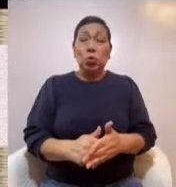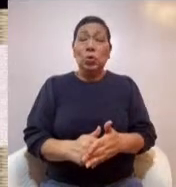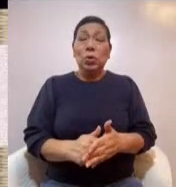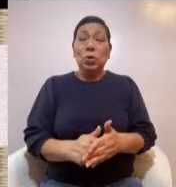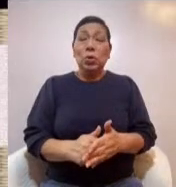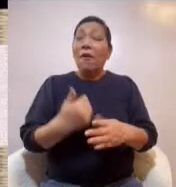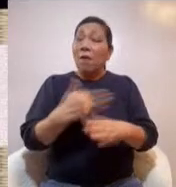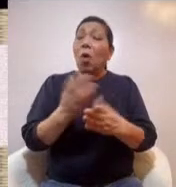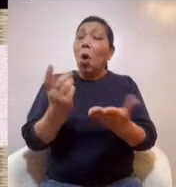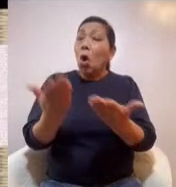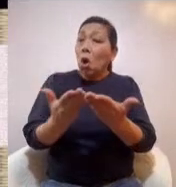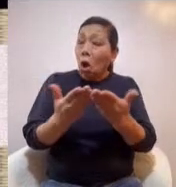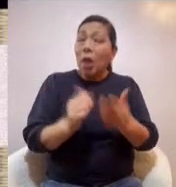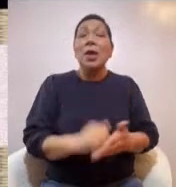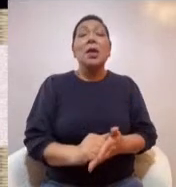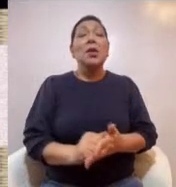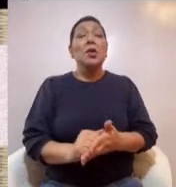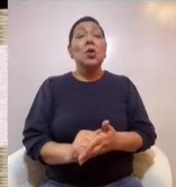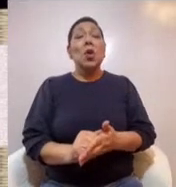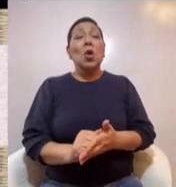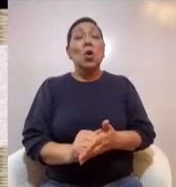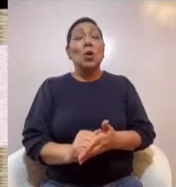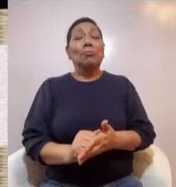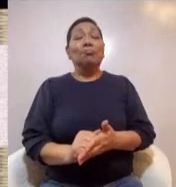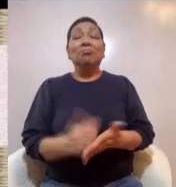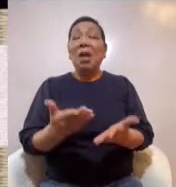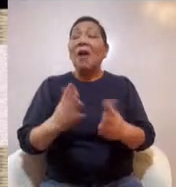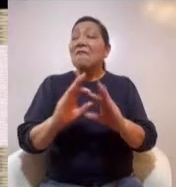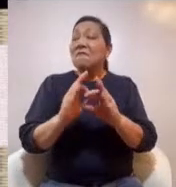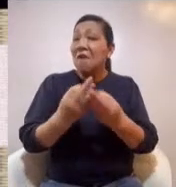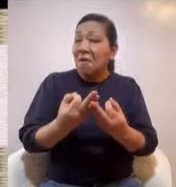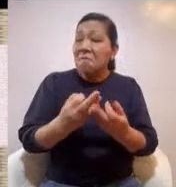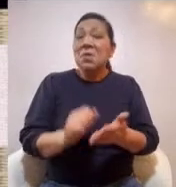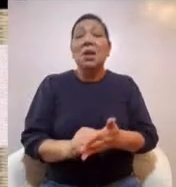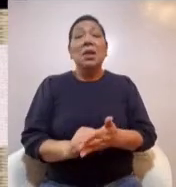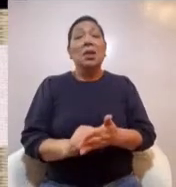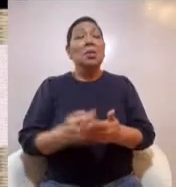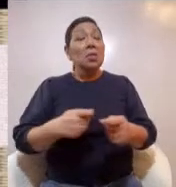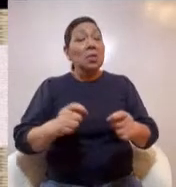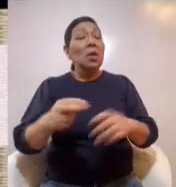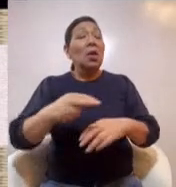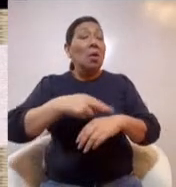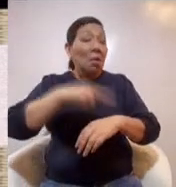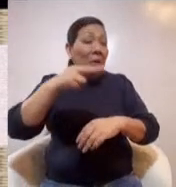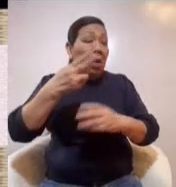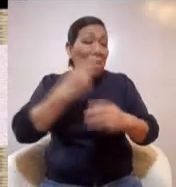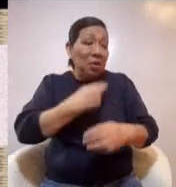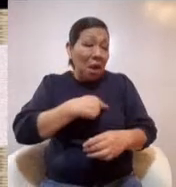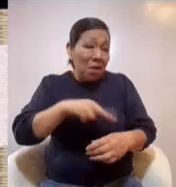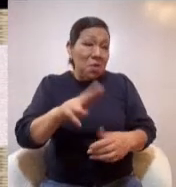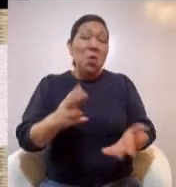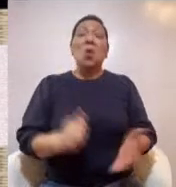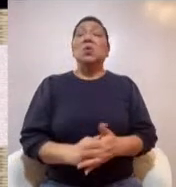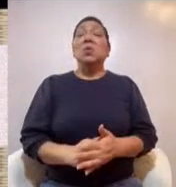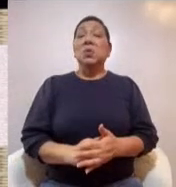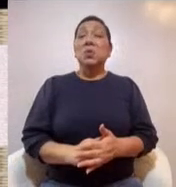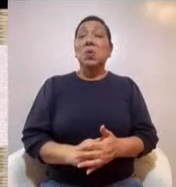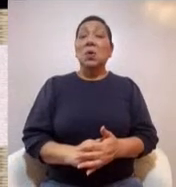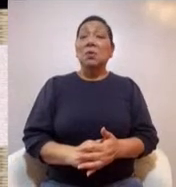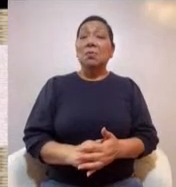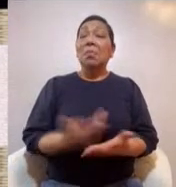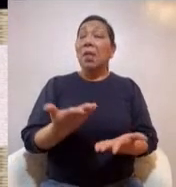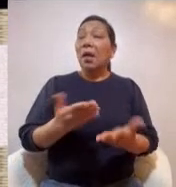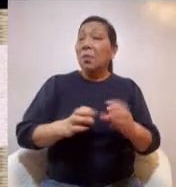muchísimos ámbitos, en el ámbito educativo, en el ámbito familiar, en el ámbito religioso, en el